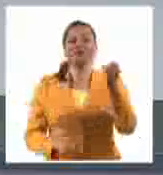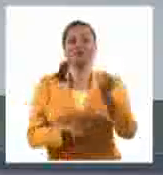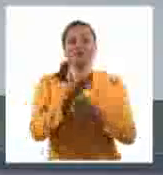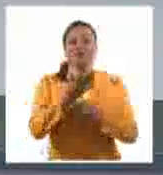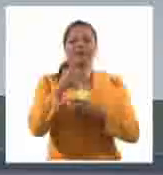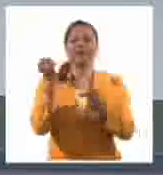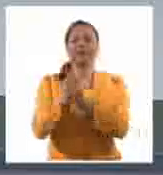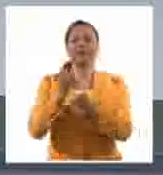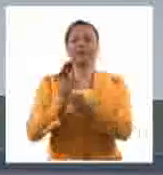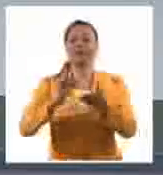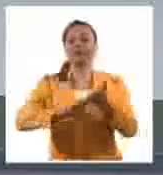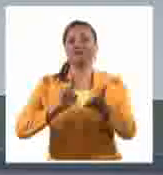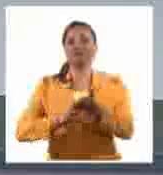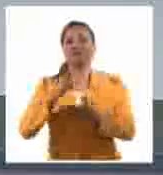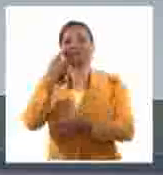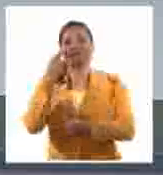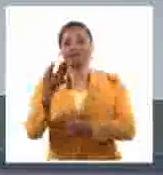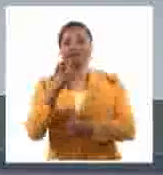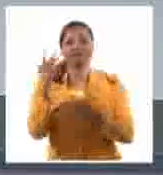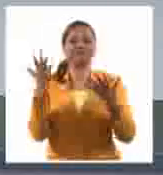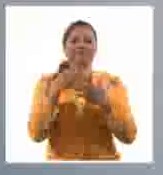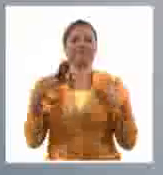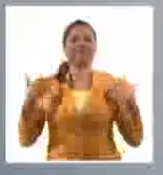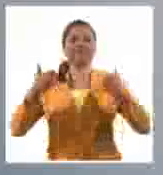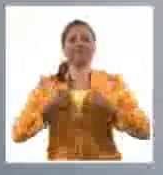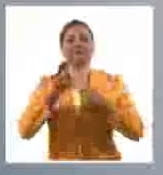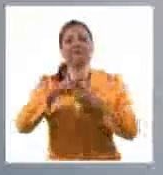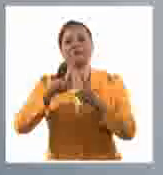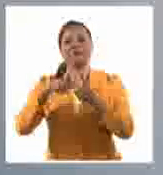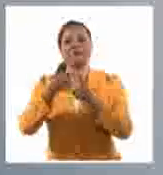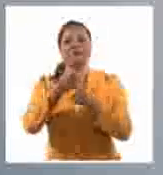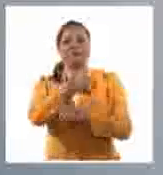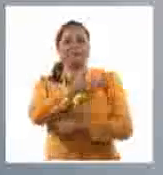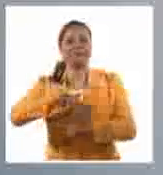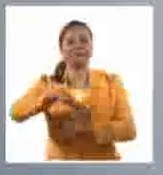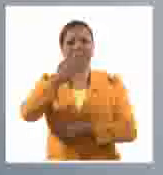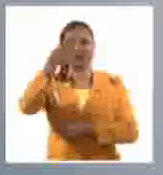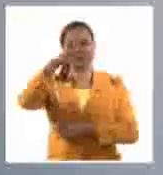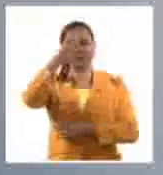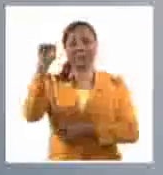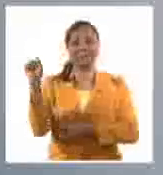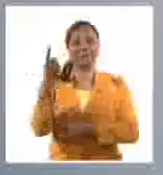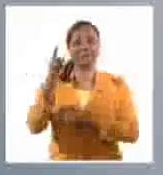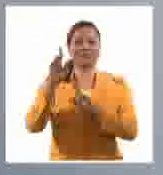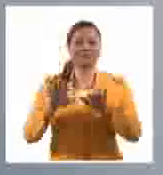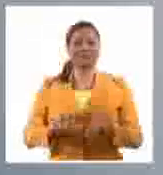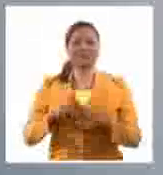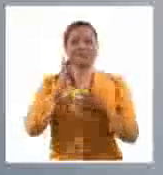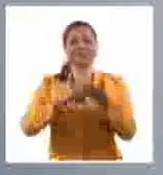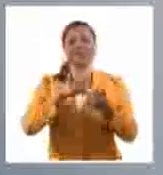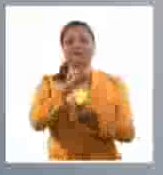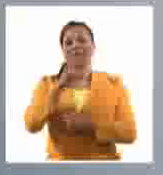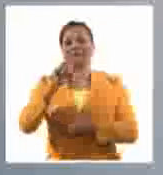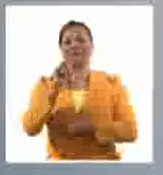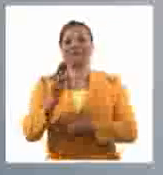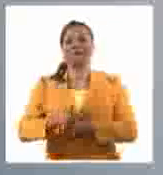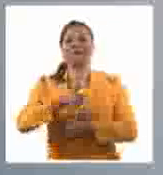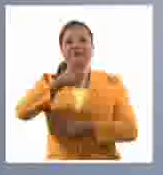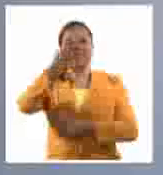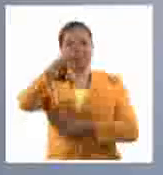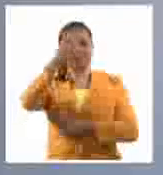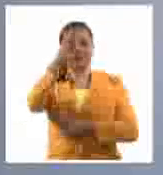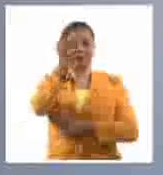sus miembros es reconocida por la dirección y el pueblo cubano. El primer secretario del Comité Central del Partido y presidente de Cuba,